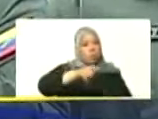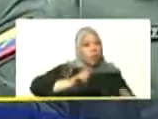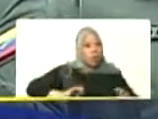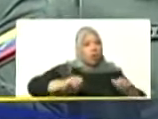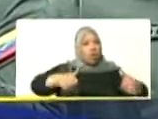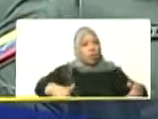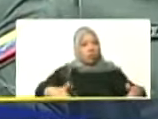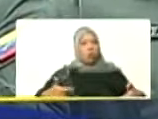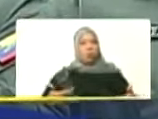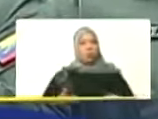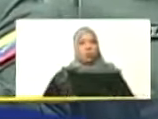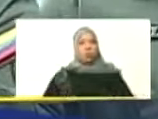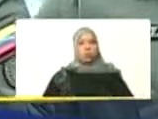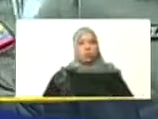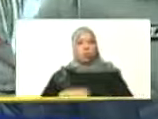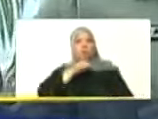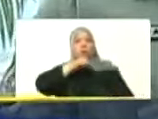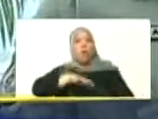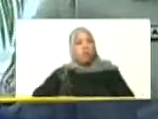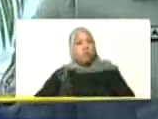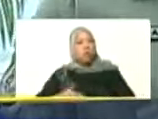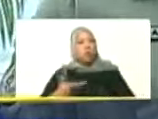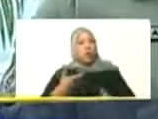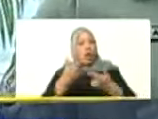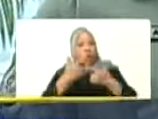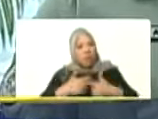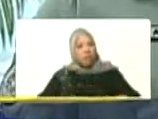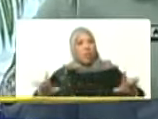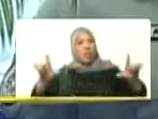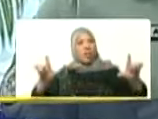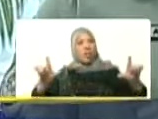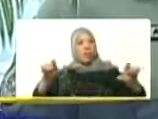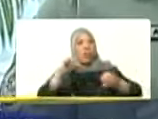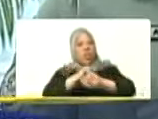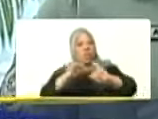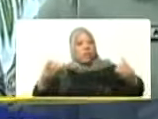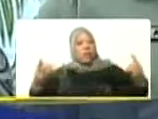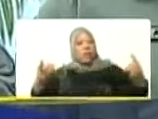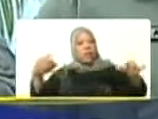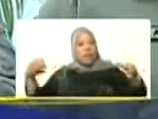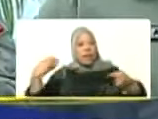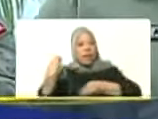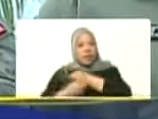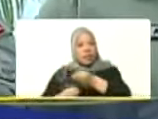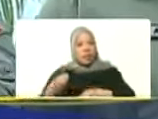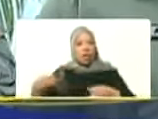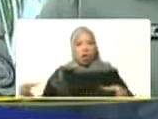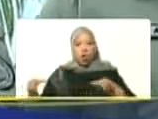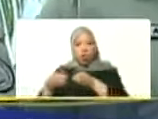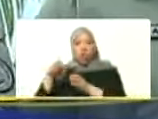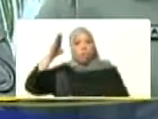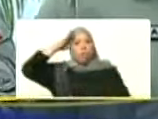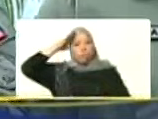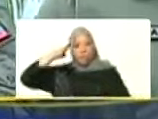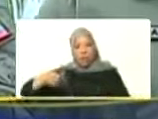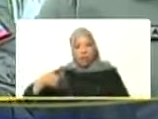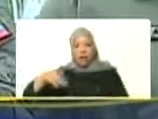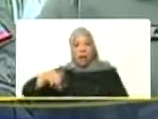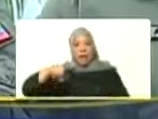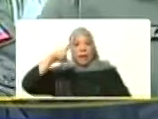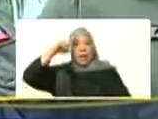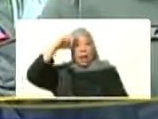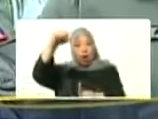nacimiento, allá cuando nuestros libertadores conformaron su ejército, que traspasó estas fronteras allá hasta el sur y le